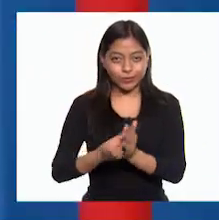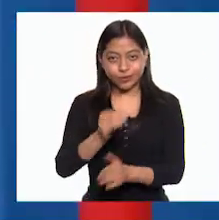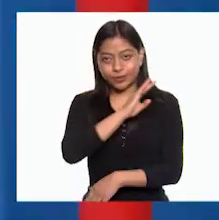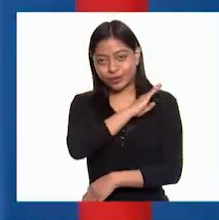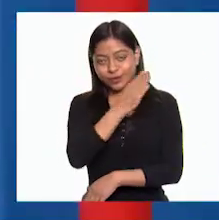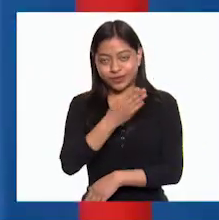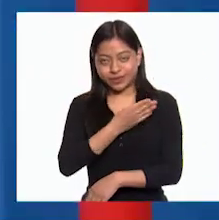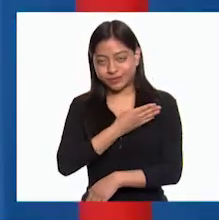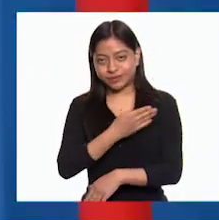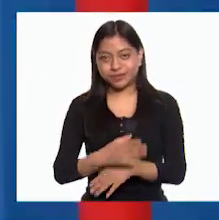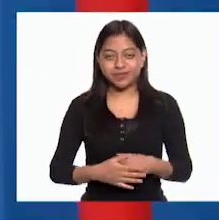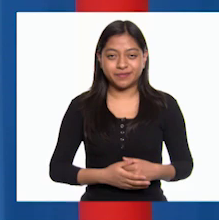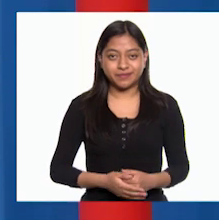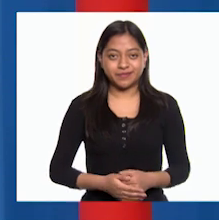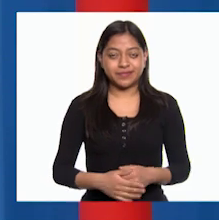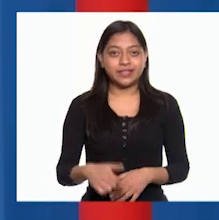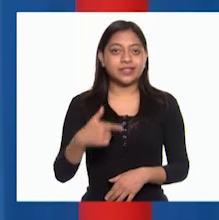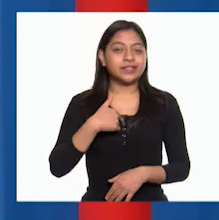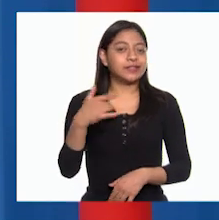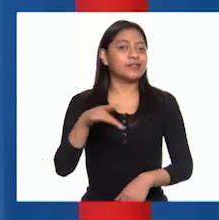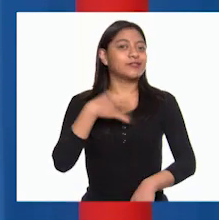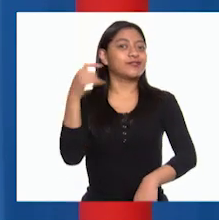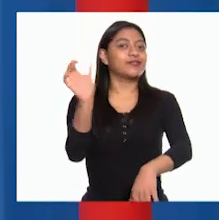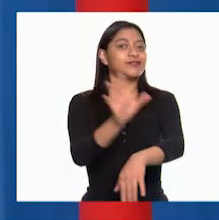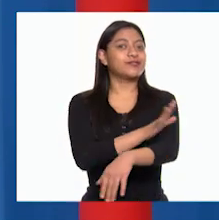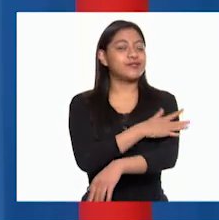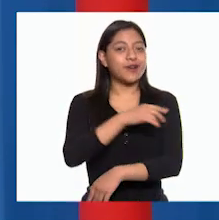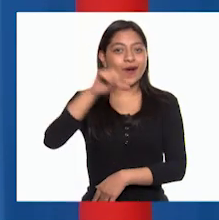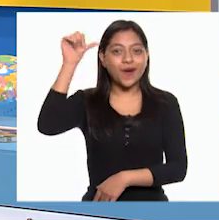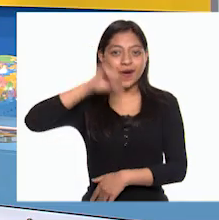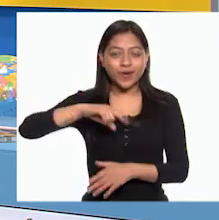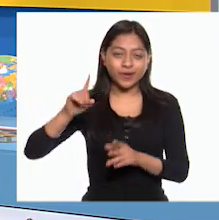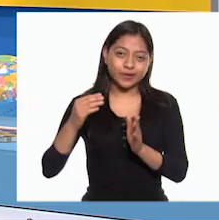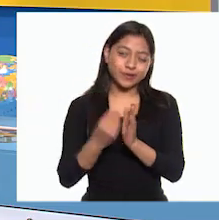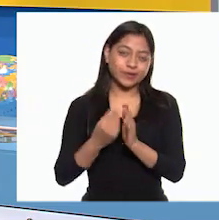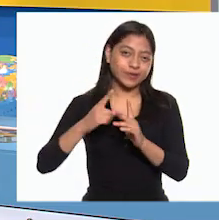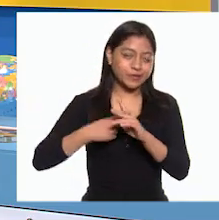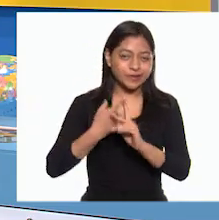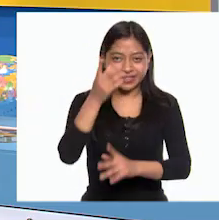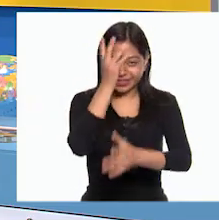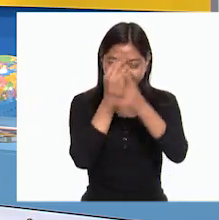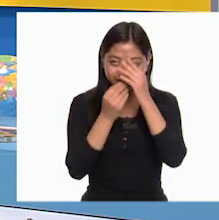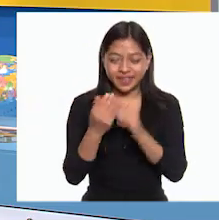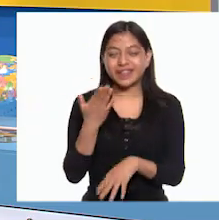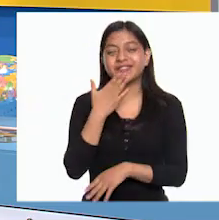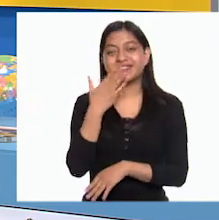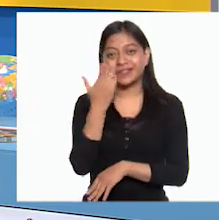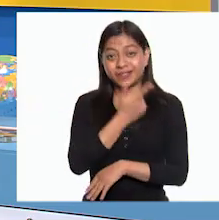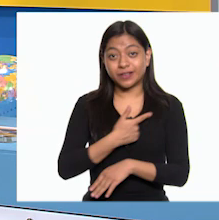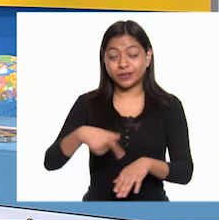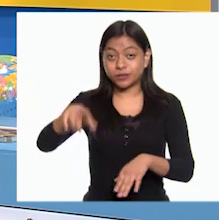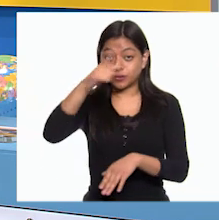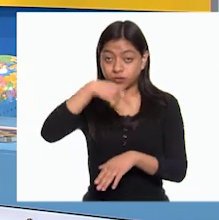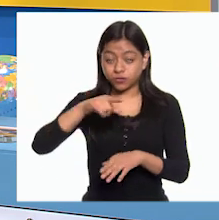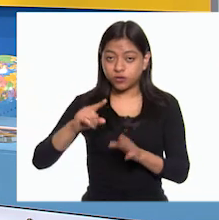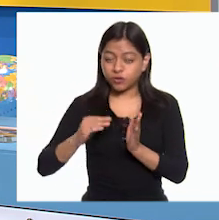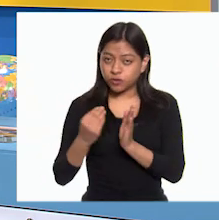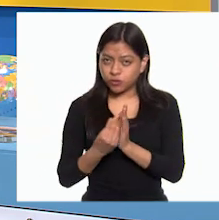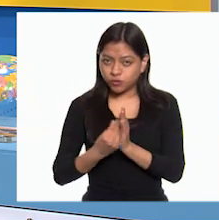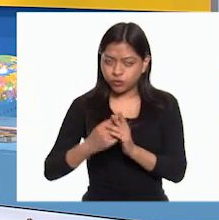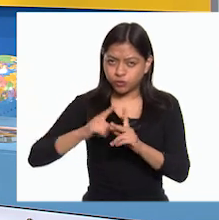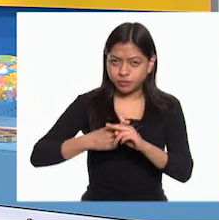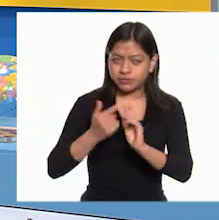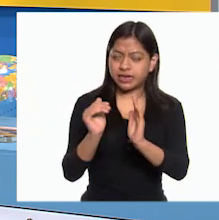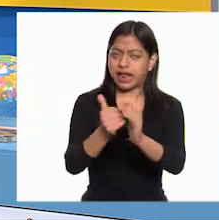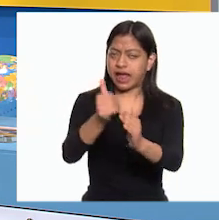mí también me emociona muchísimo comenzar con esta clase, Gaby. Qué bueno, María, me da gusto. Y antes de iniciar propiamente, les recuerdo